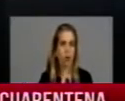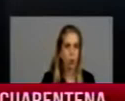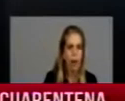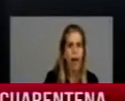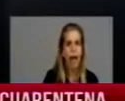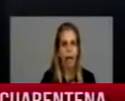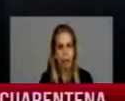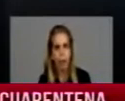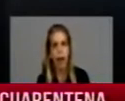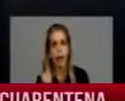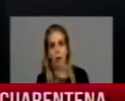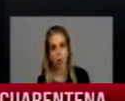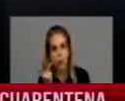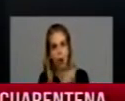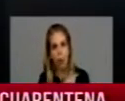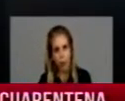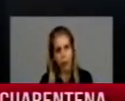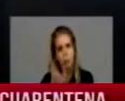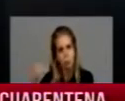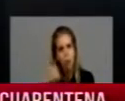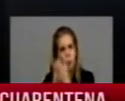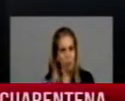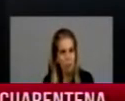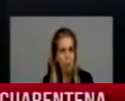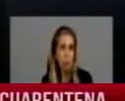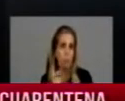gobernador de Catamarca, me hablaba de muchas personas que habían vuelto